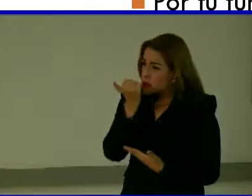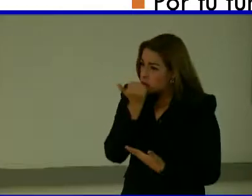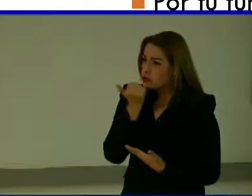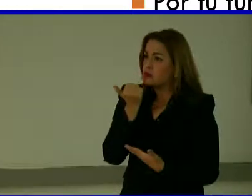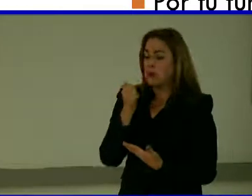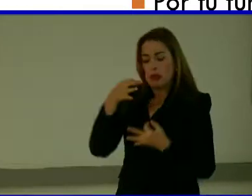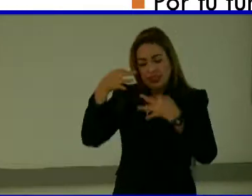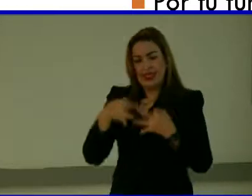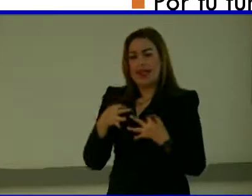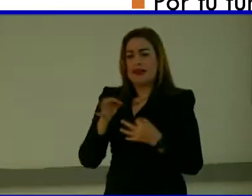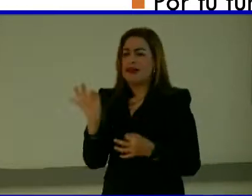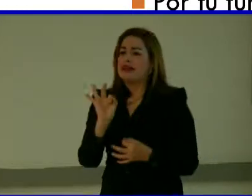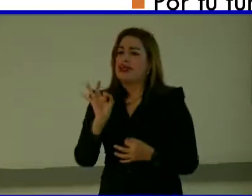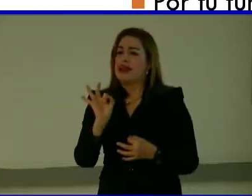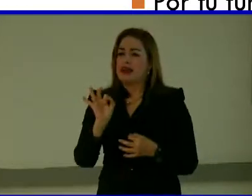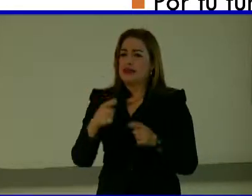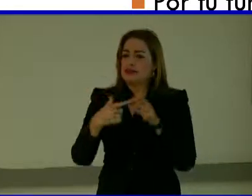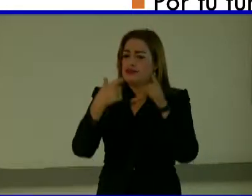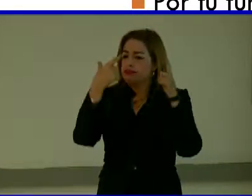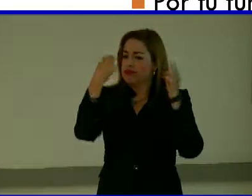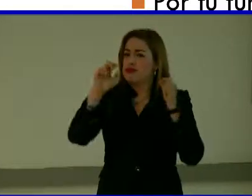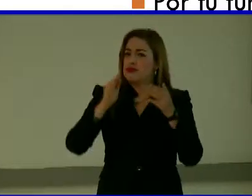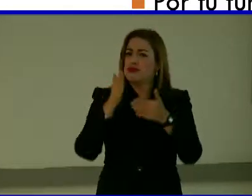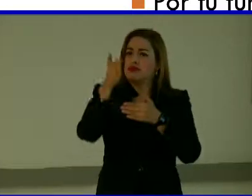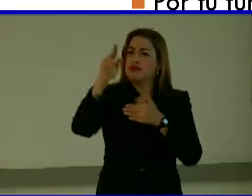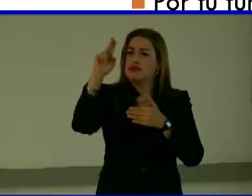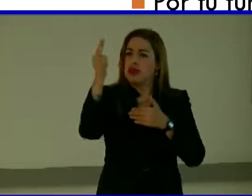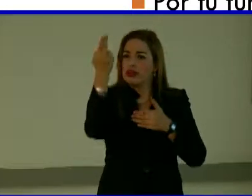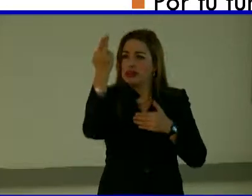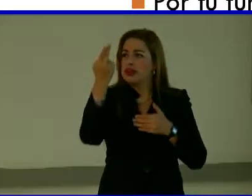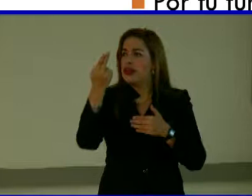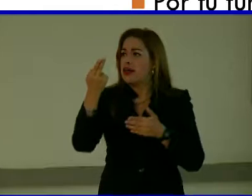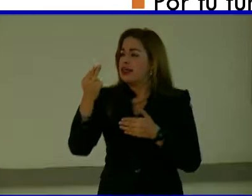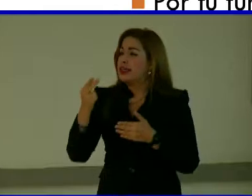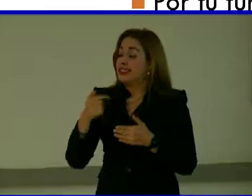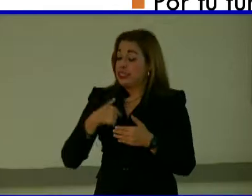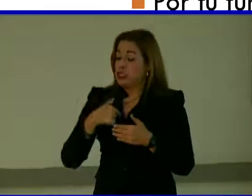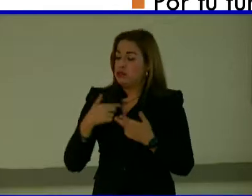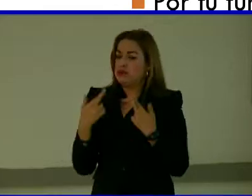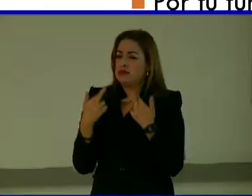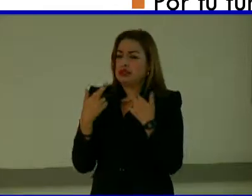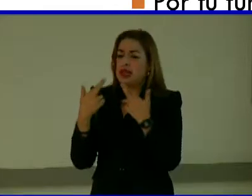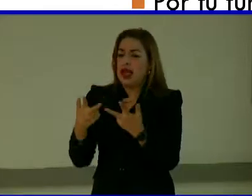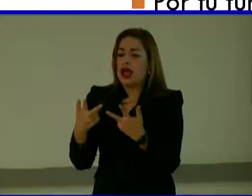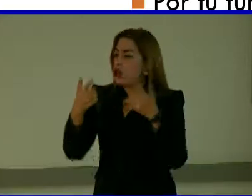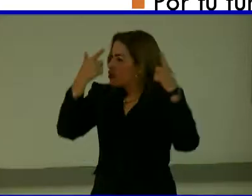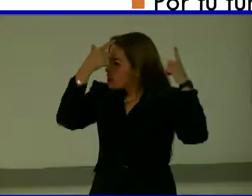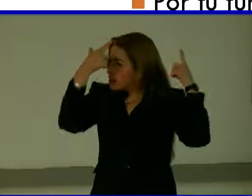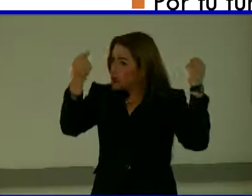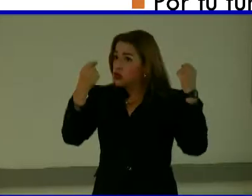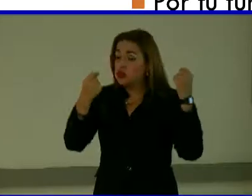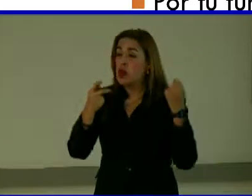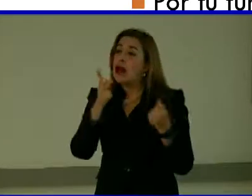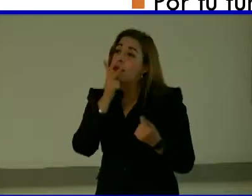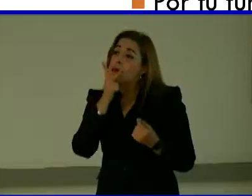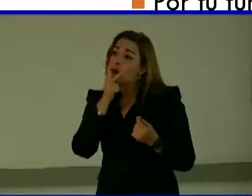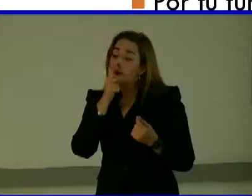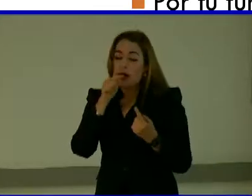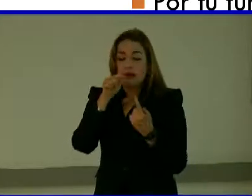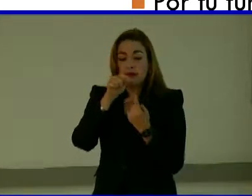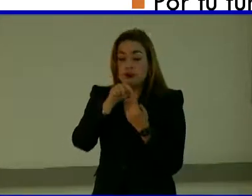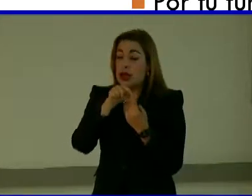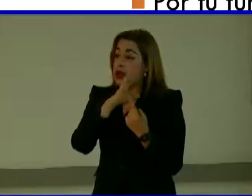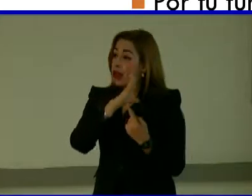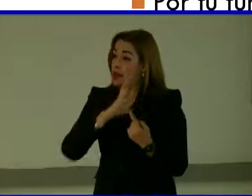ya iban para universidad, y de regalo de graduación, padre le regaló al hijo un